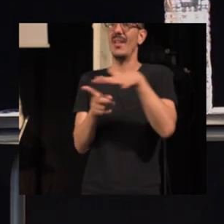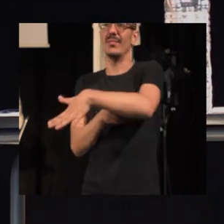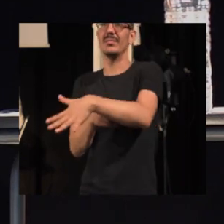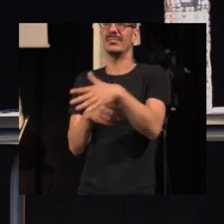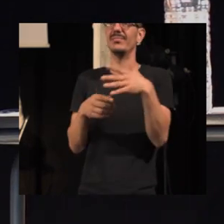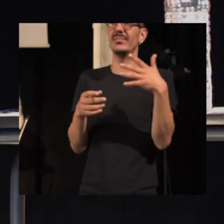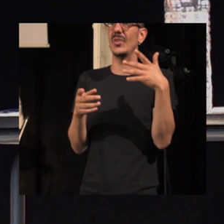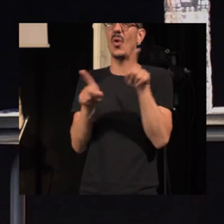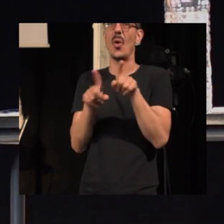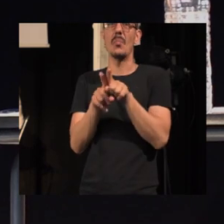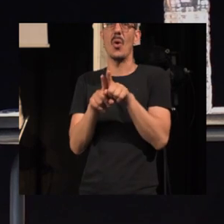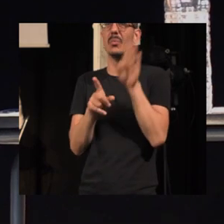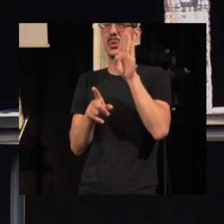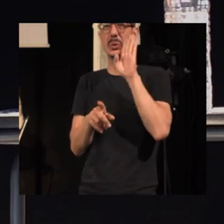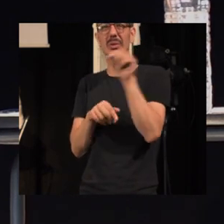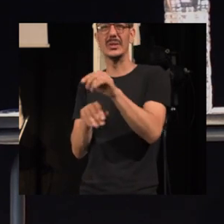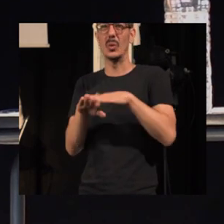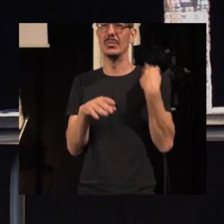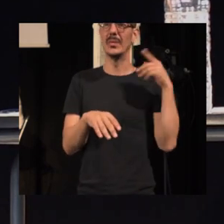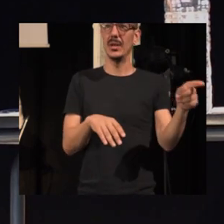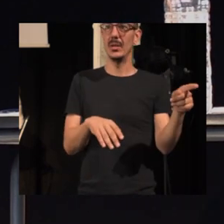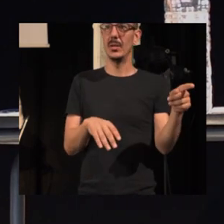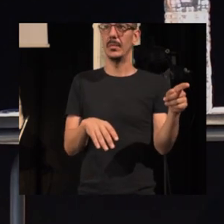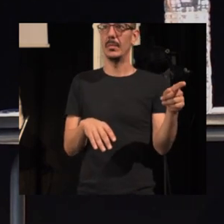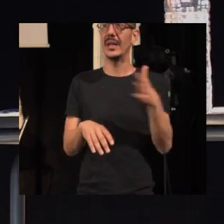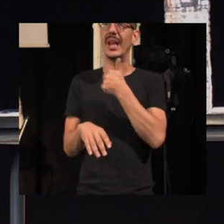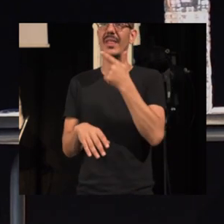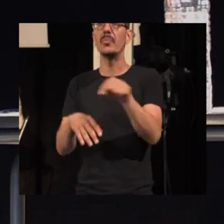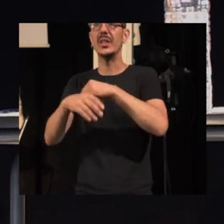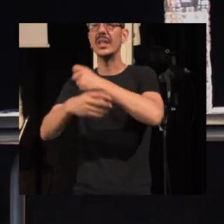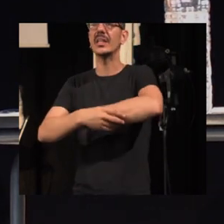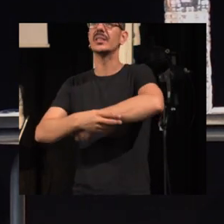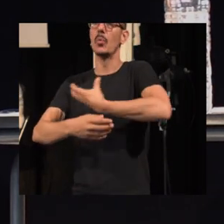qué sujeto político encarna esas políticas municipales actualmente